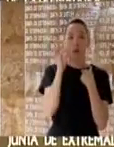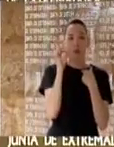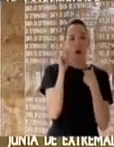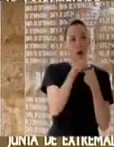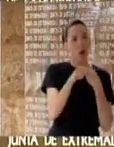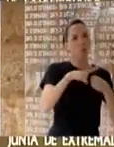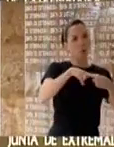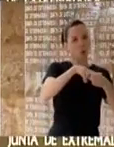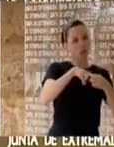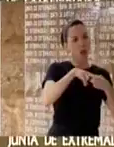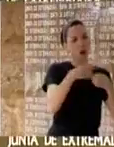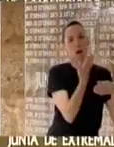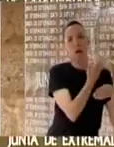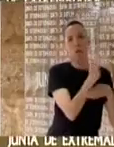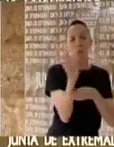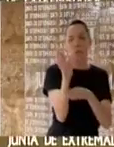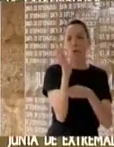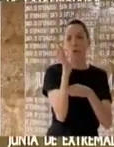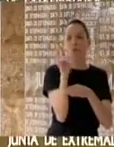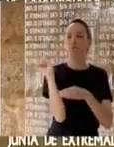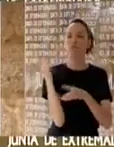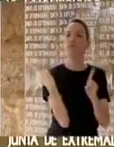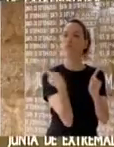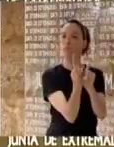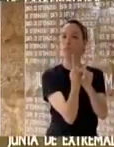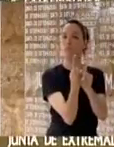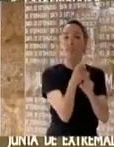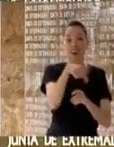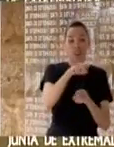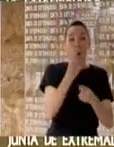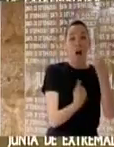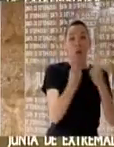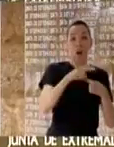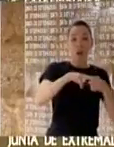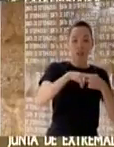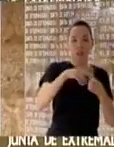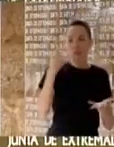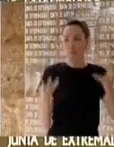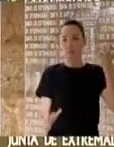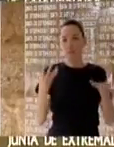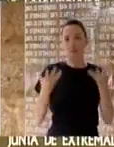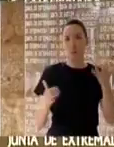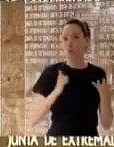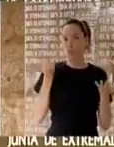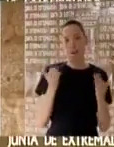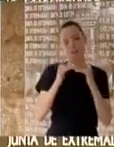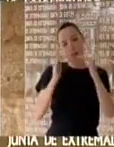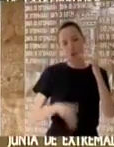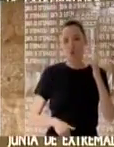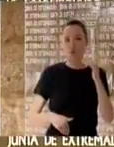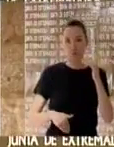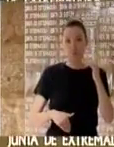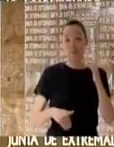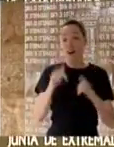sufren precisamente otro tipo de desigualdad, que es la desigualdad territorial como consecuencia de la falta de oportunidades que hay en su territorio. Aquí,